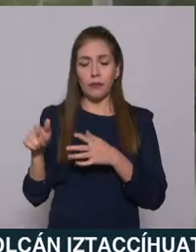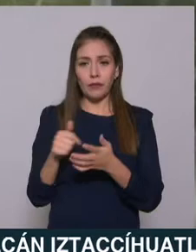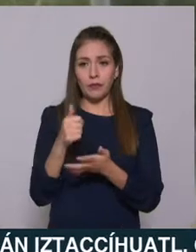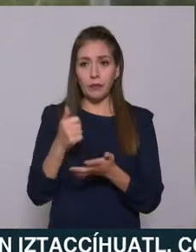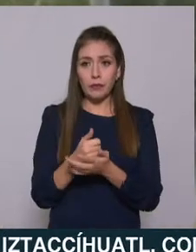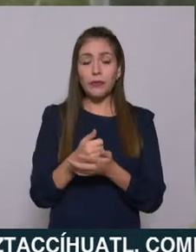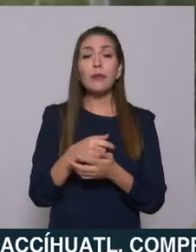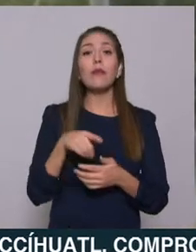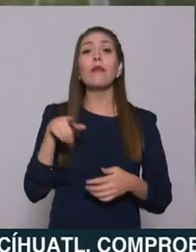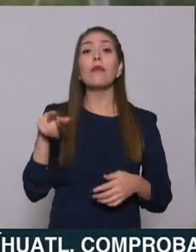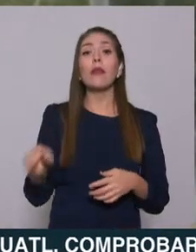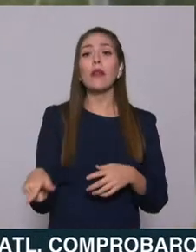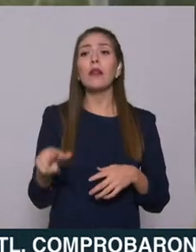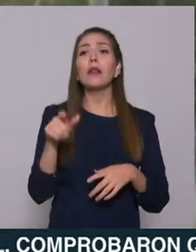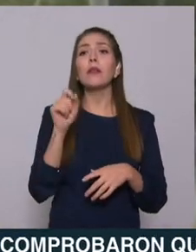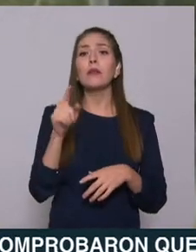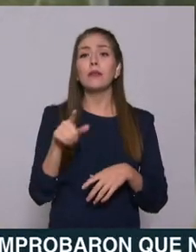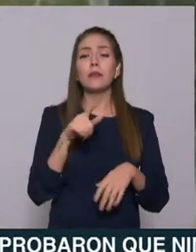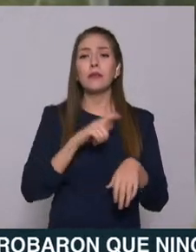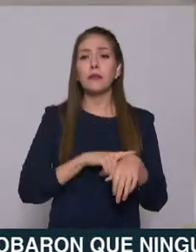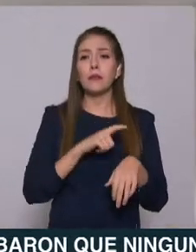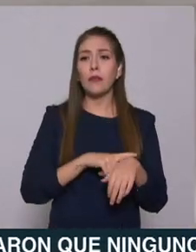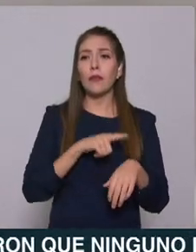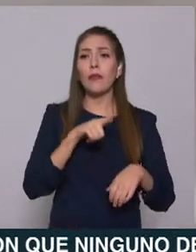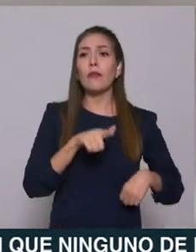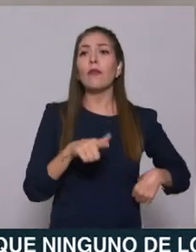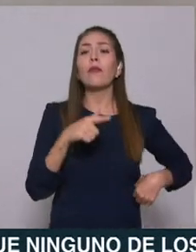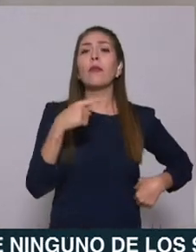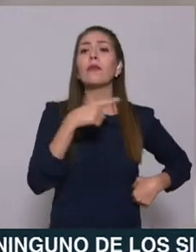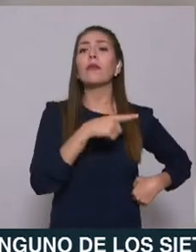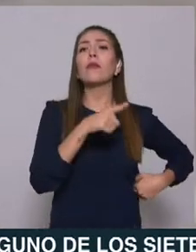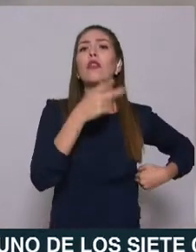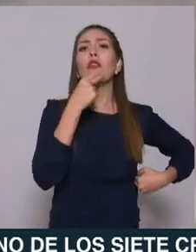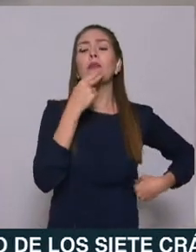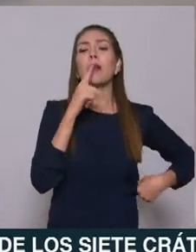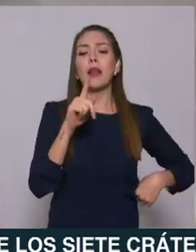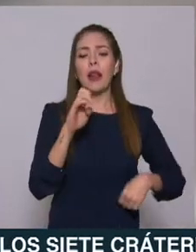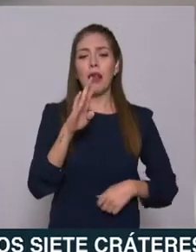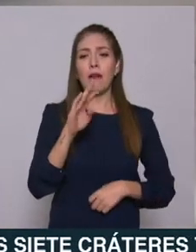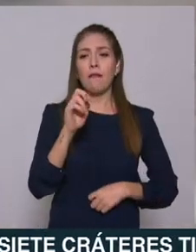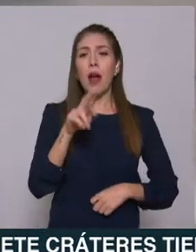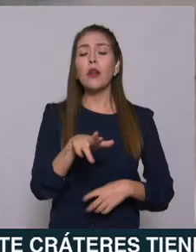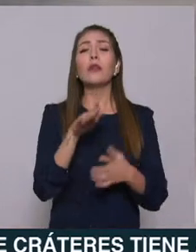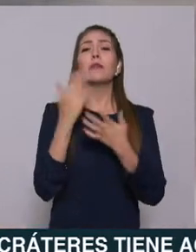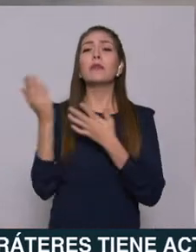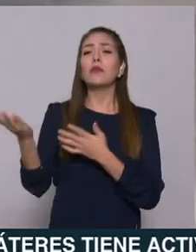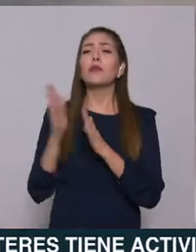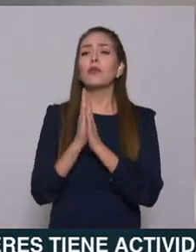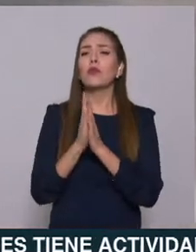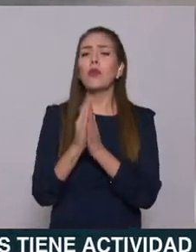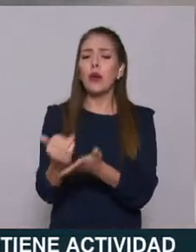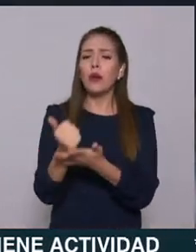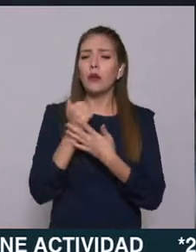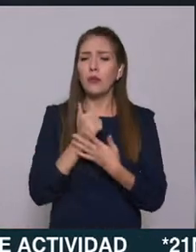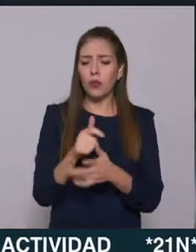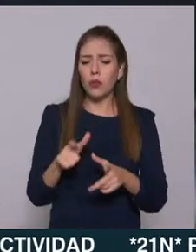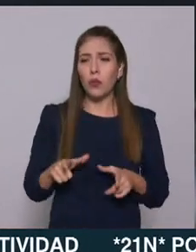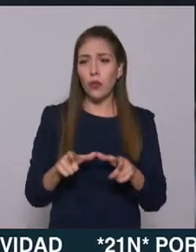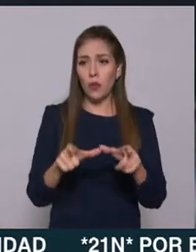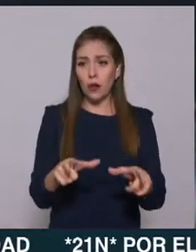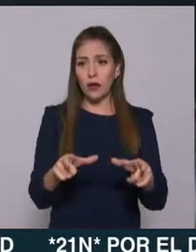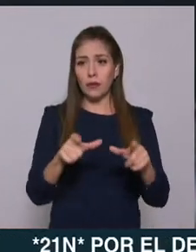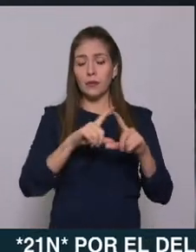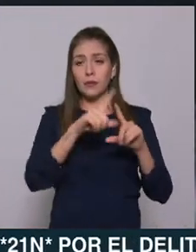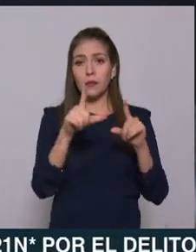con 18 minutos, Julián Levarón solicitó apoyo de la Guardia Nacional. Sin embargo, por la complejidad del acceso a la